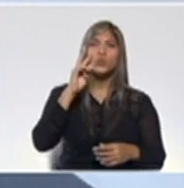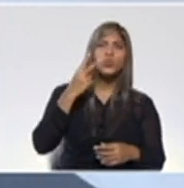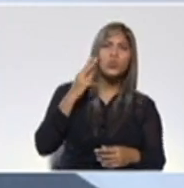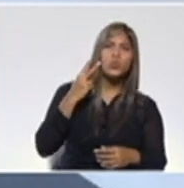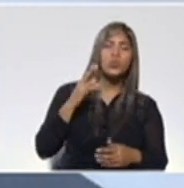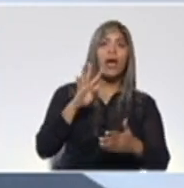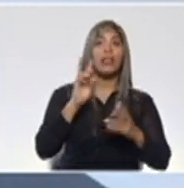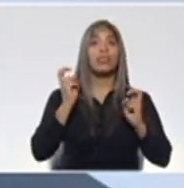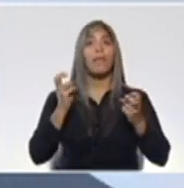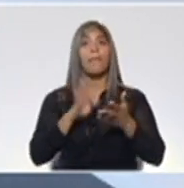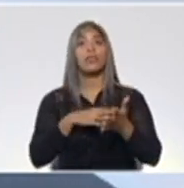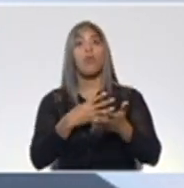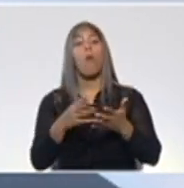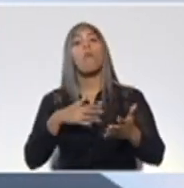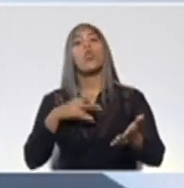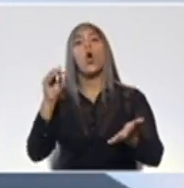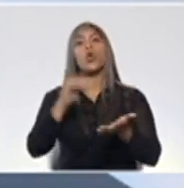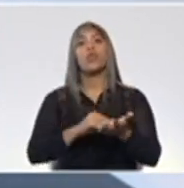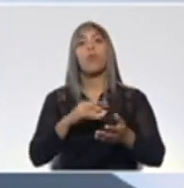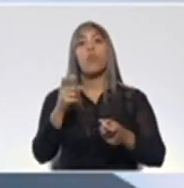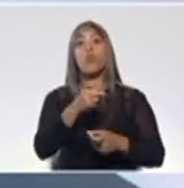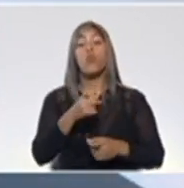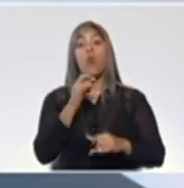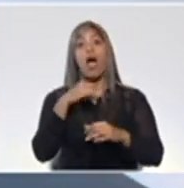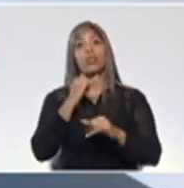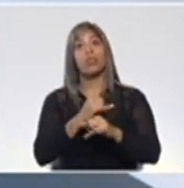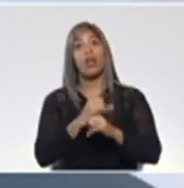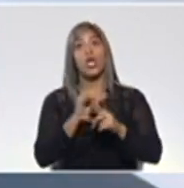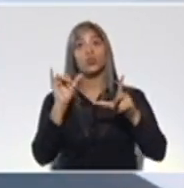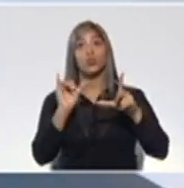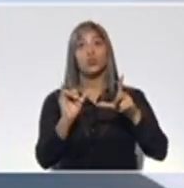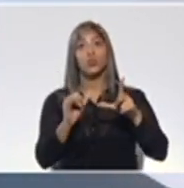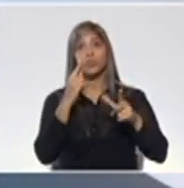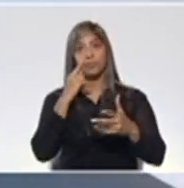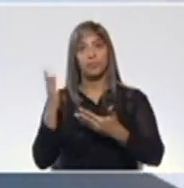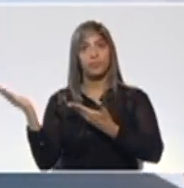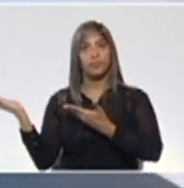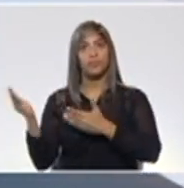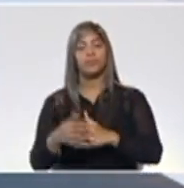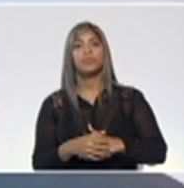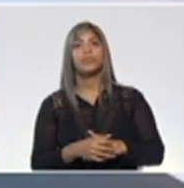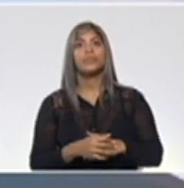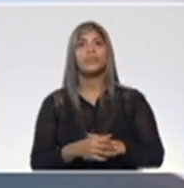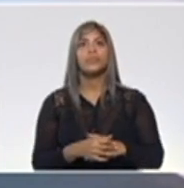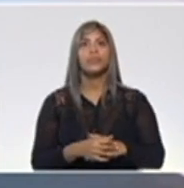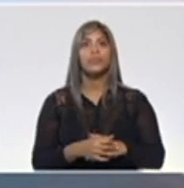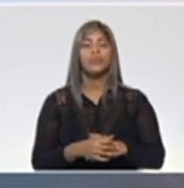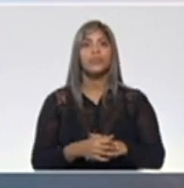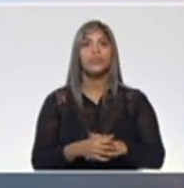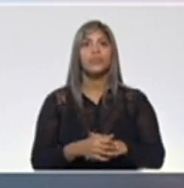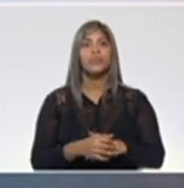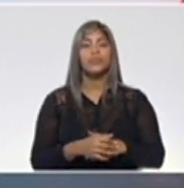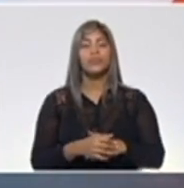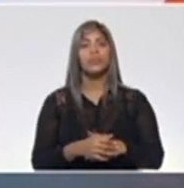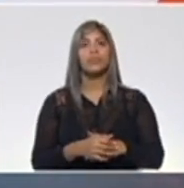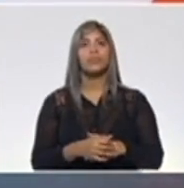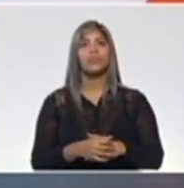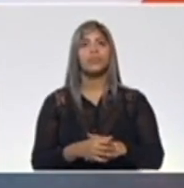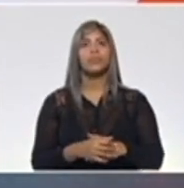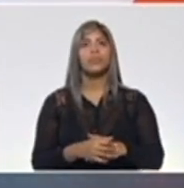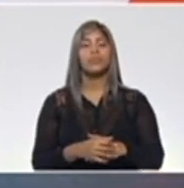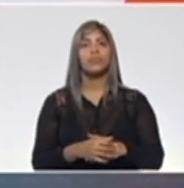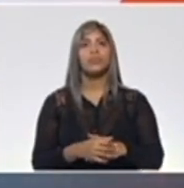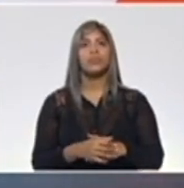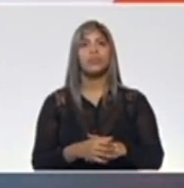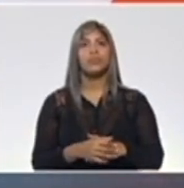matemática el día de hoy, pueden repasar nuevamente la clase si ingresan en nuestra página de YouTube, que es Cada Familia Una Escuela Oficial,